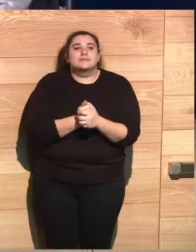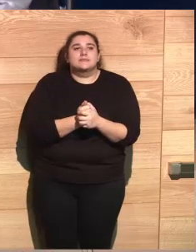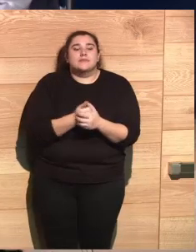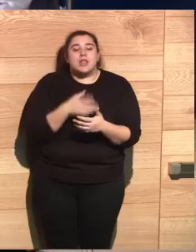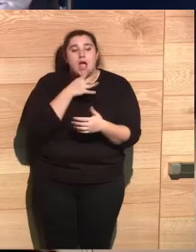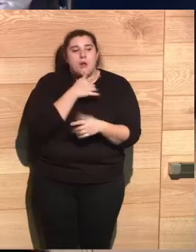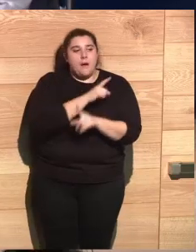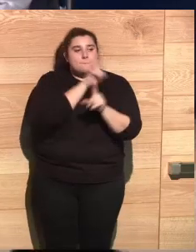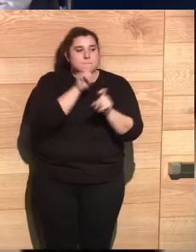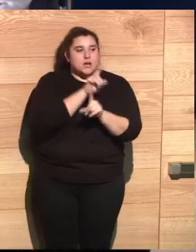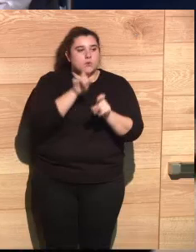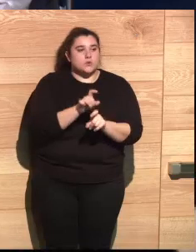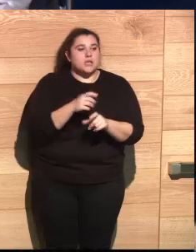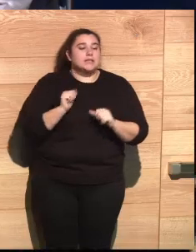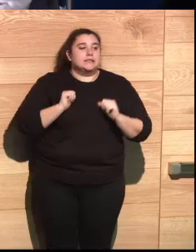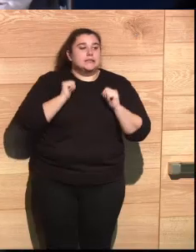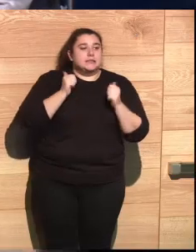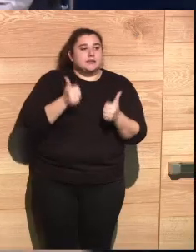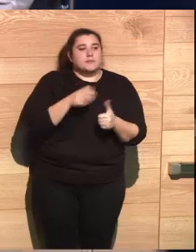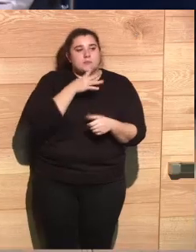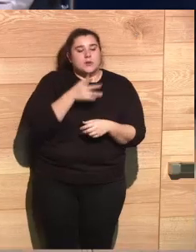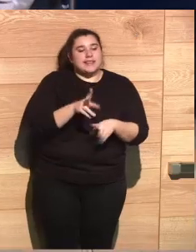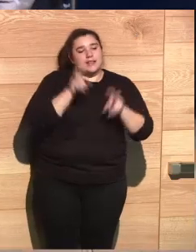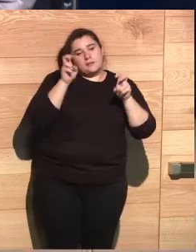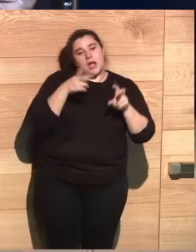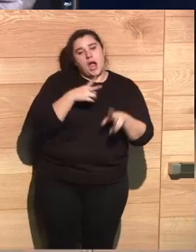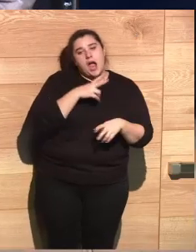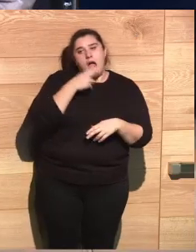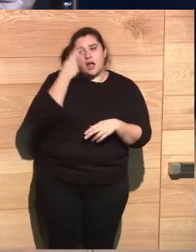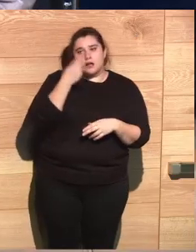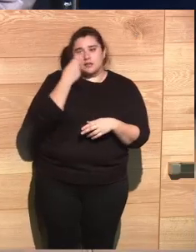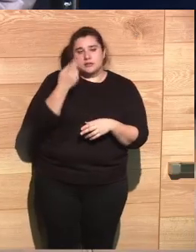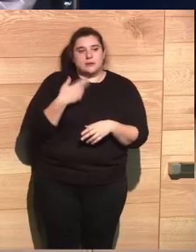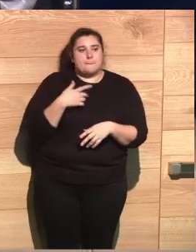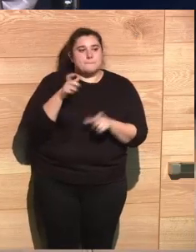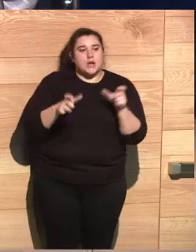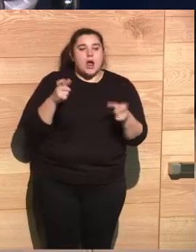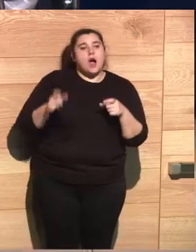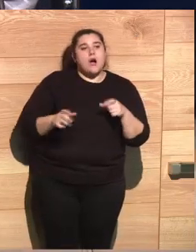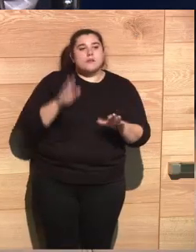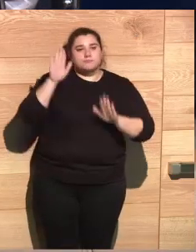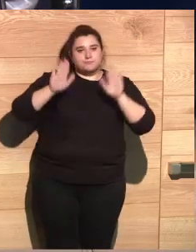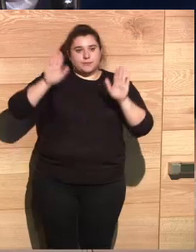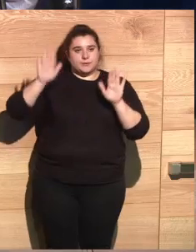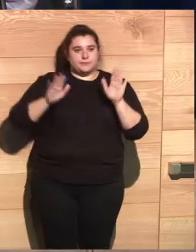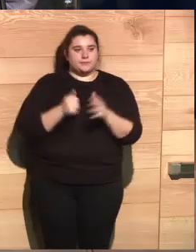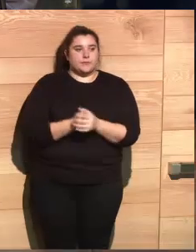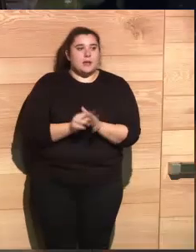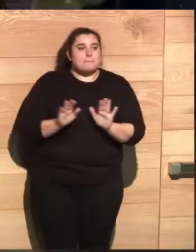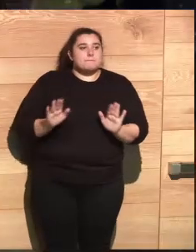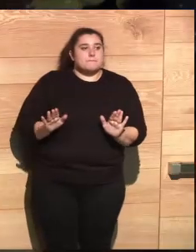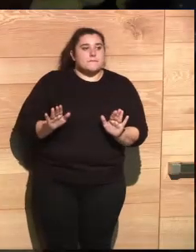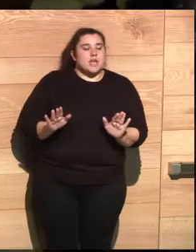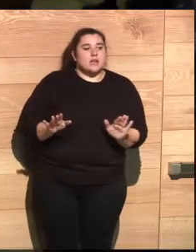el turno de preguntas. Es un tema que es interesante y seguro que hay gente que quiere preguntar. Levantáis la mano y os las vamos dando, pero ¿vale? Mientras circula